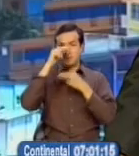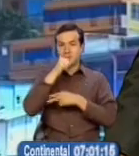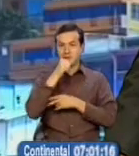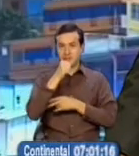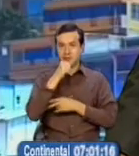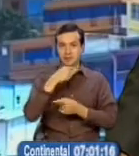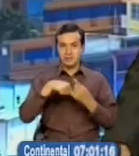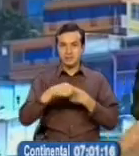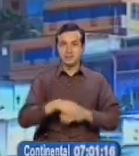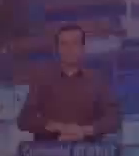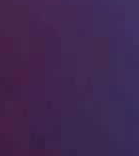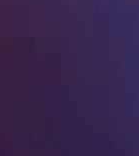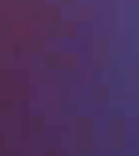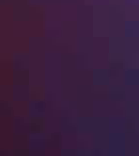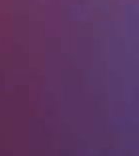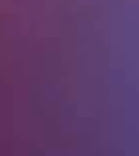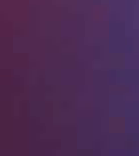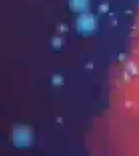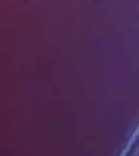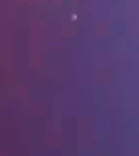aparte.